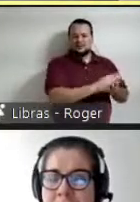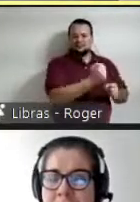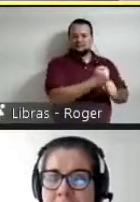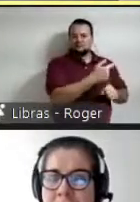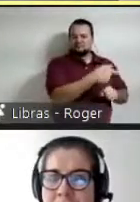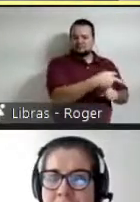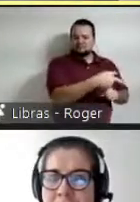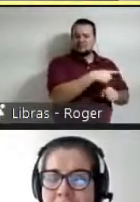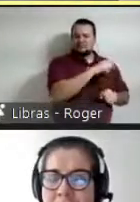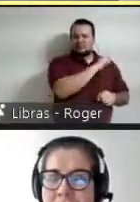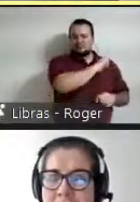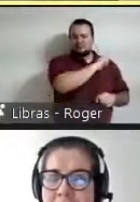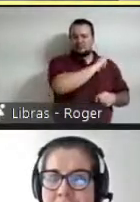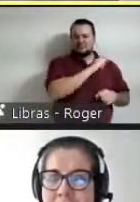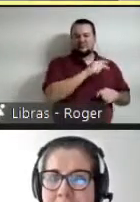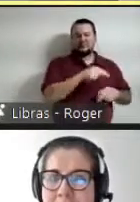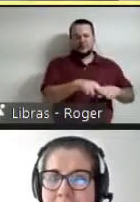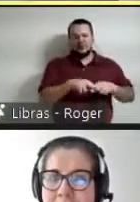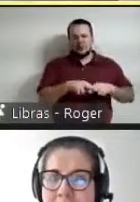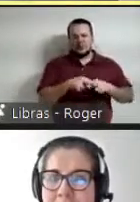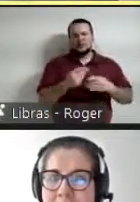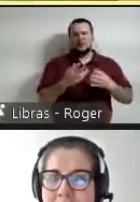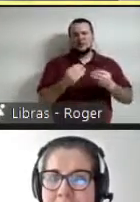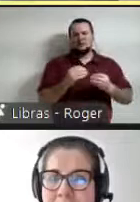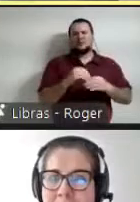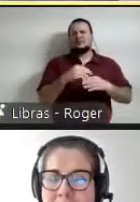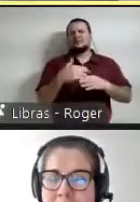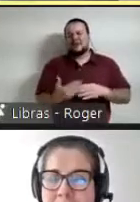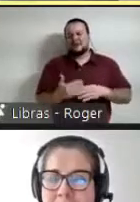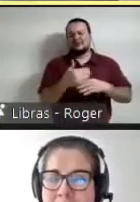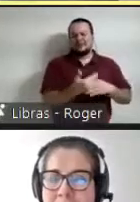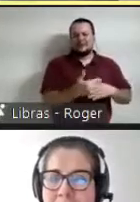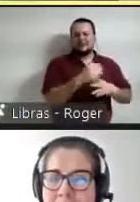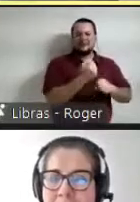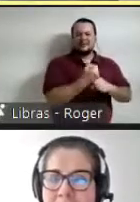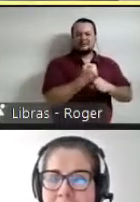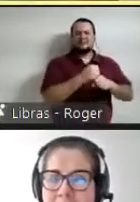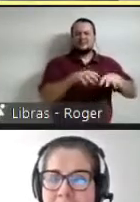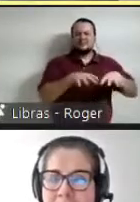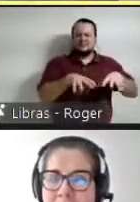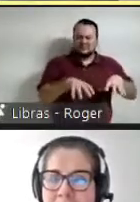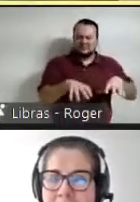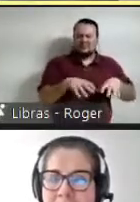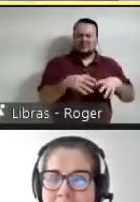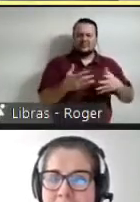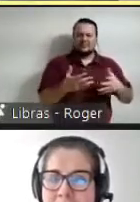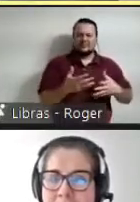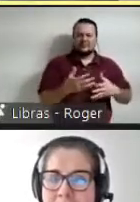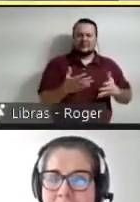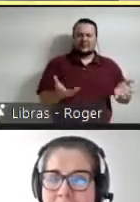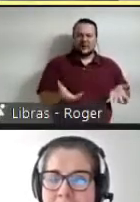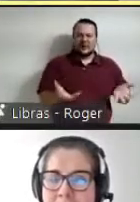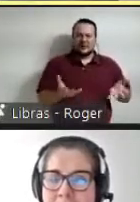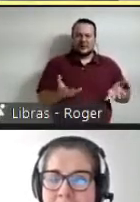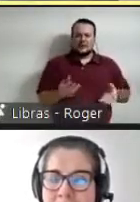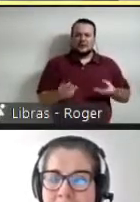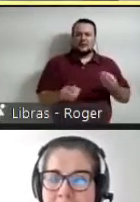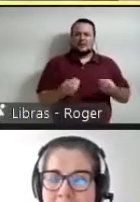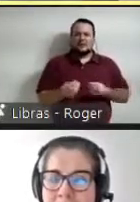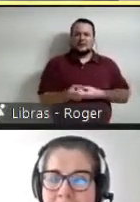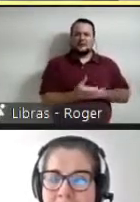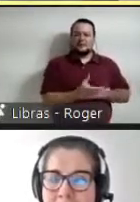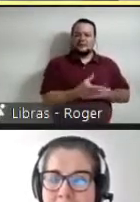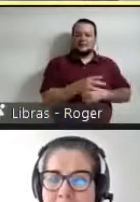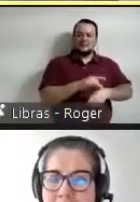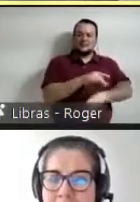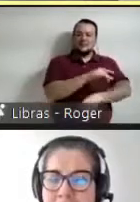estructura en planta pero esta vez de manera contemporánea el nuevo edificio llena lo de espacio vacío